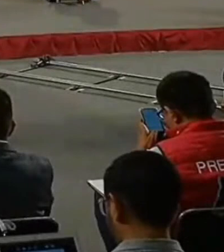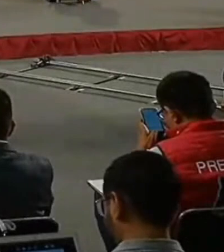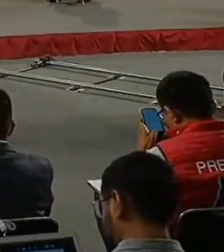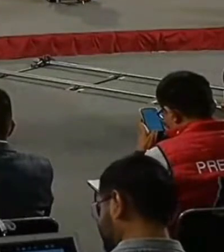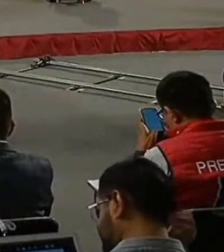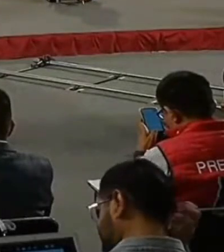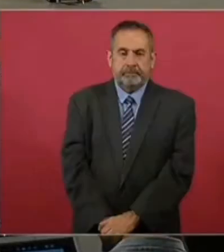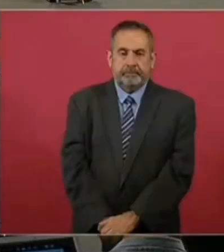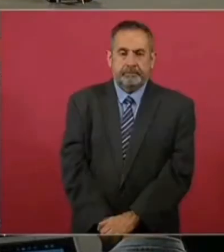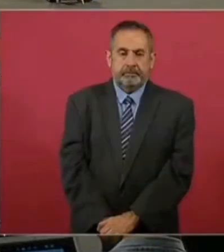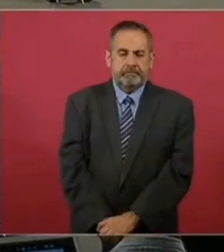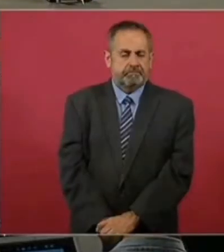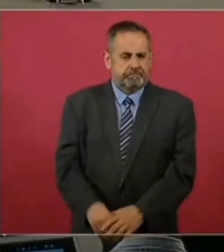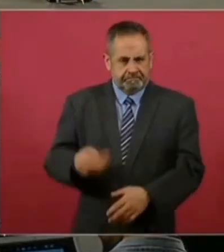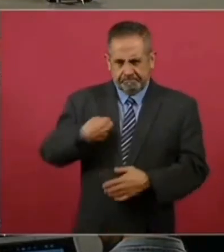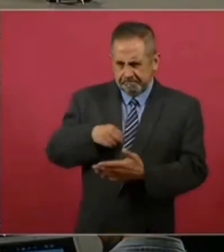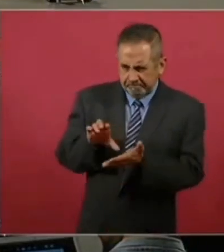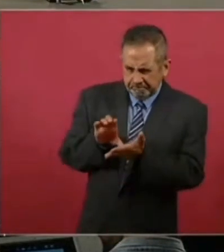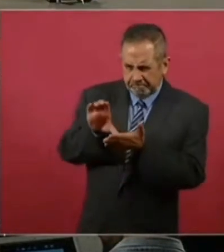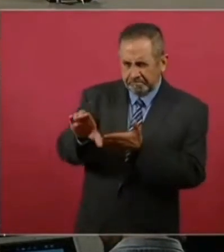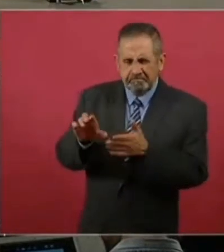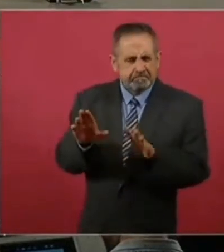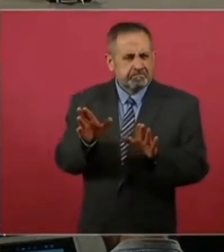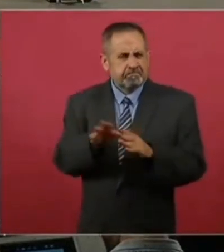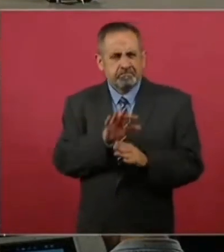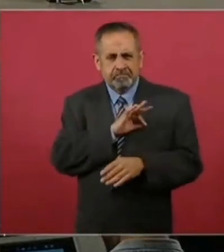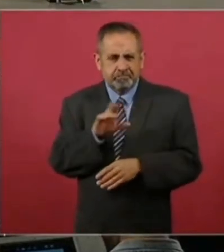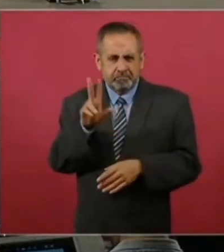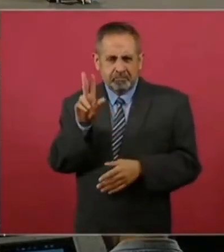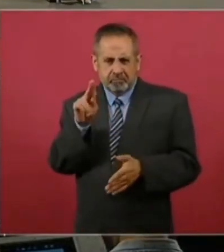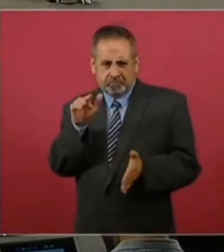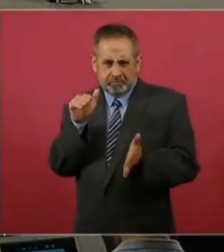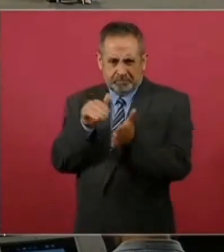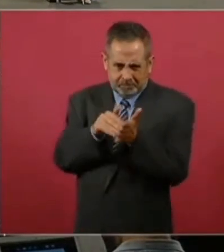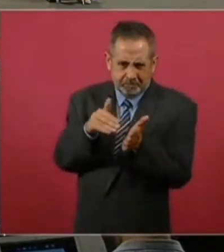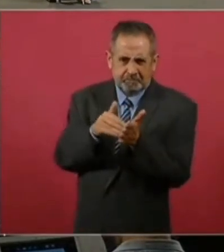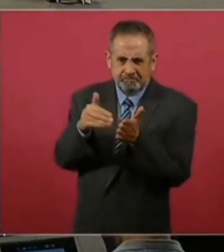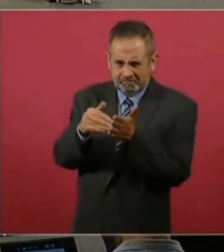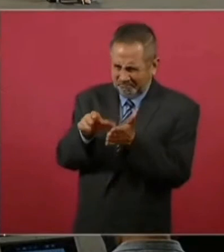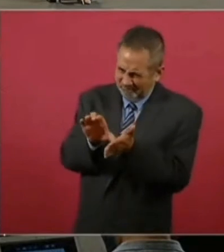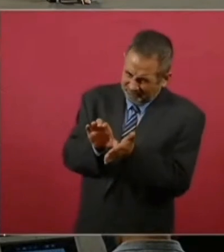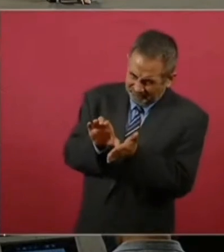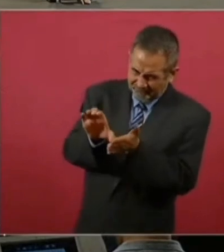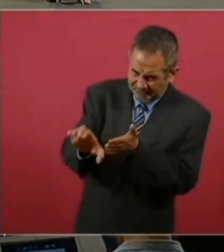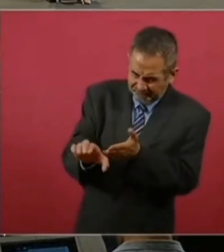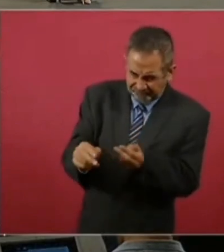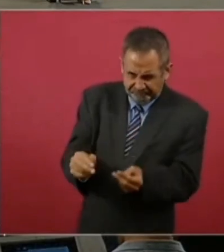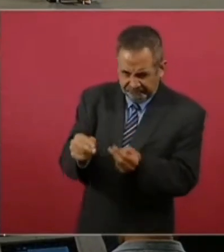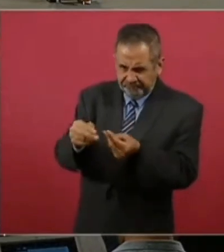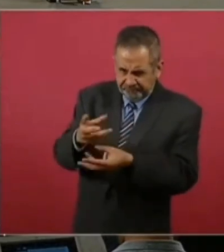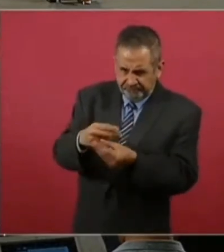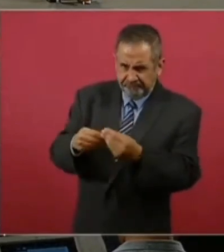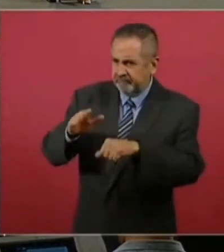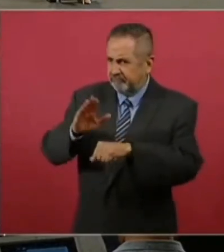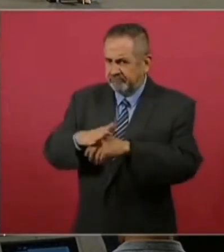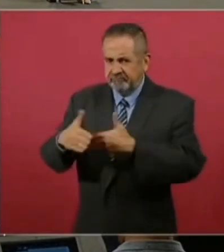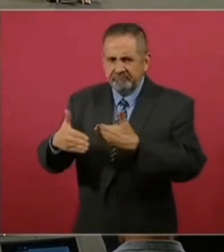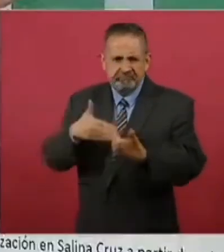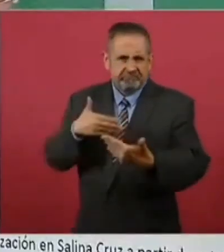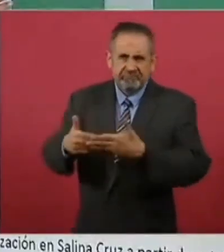hemos invertido como 80 mil millones de pesos para